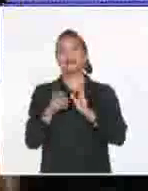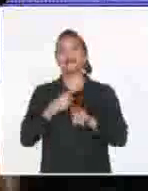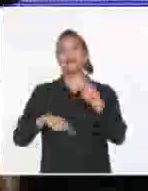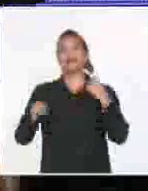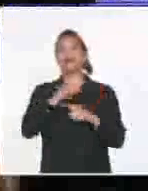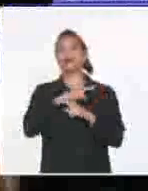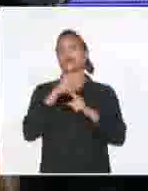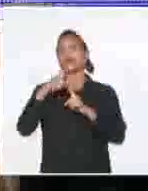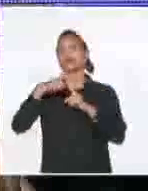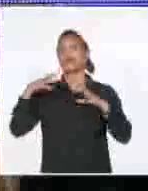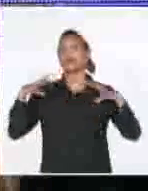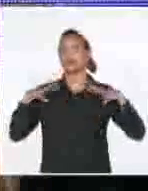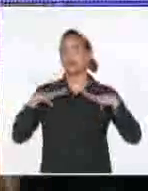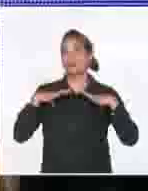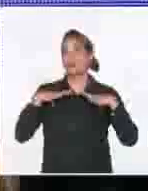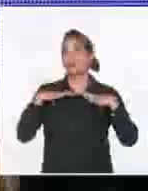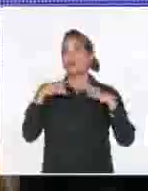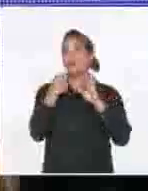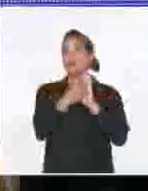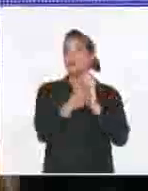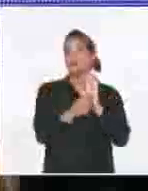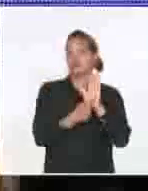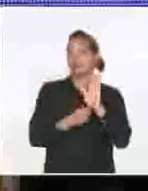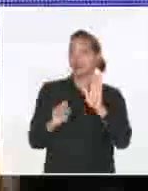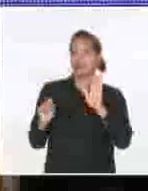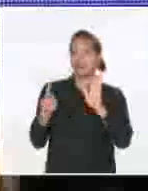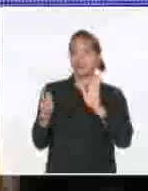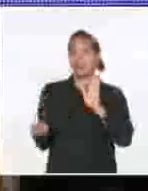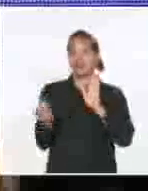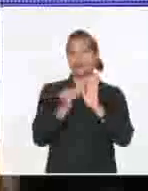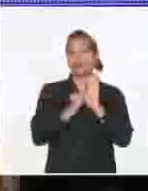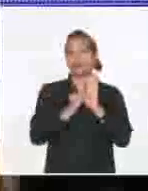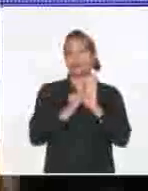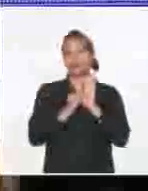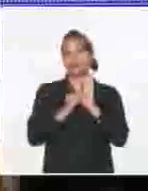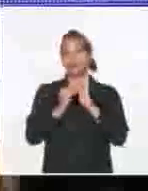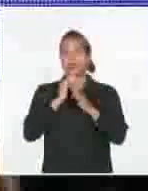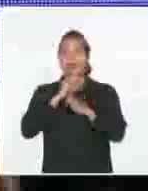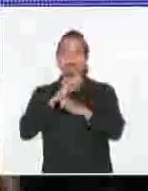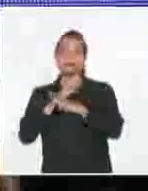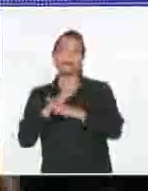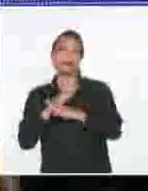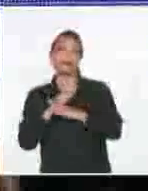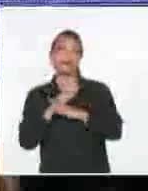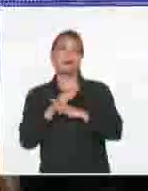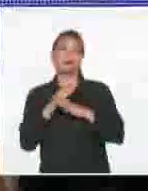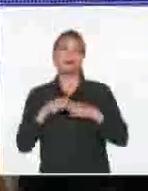que fueron de las primeras que empezaron a aplicarse, con la prohibición de los